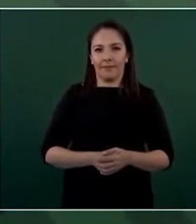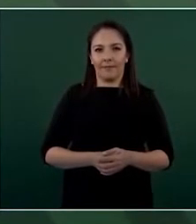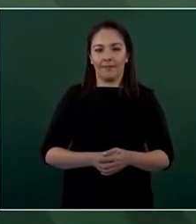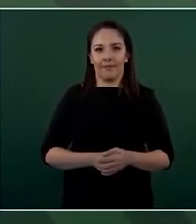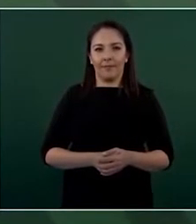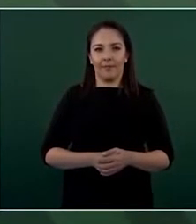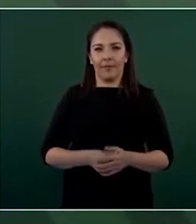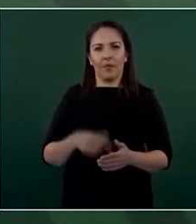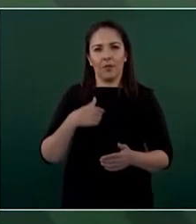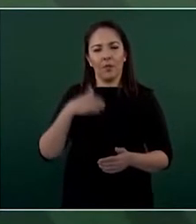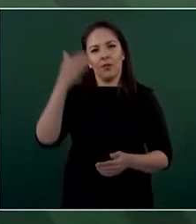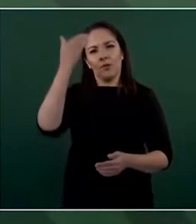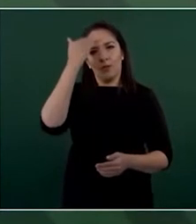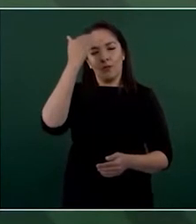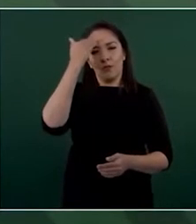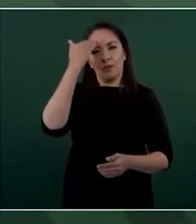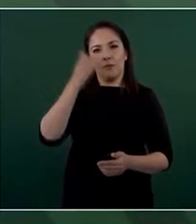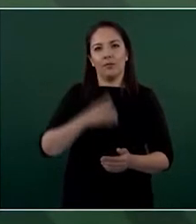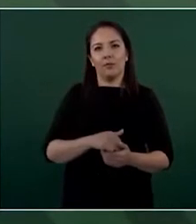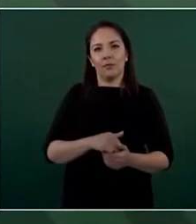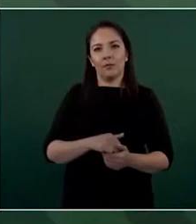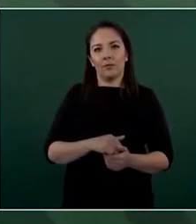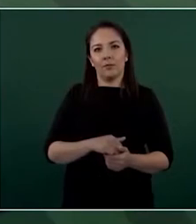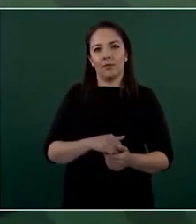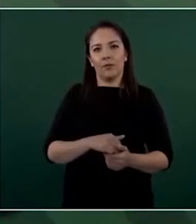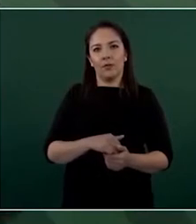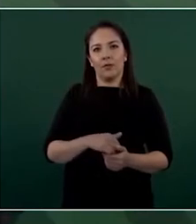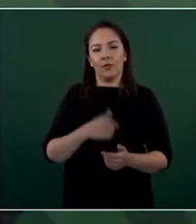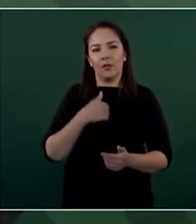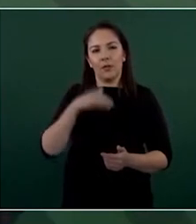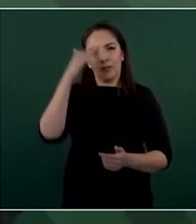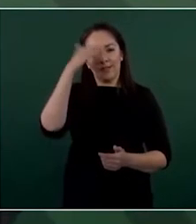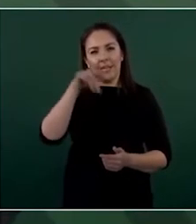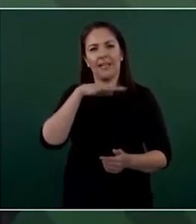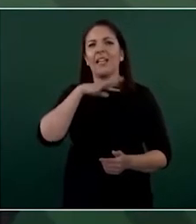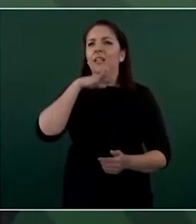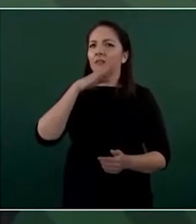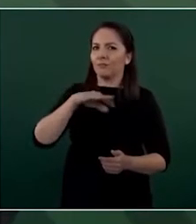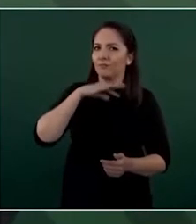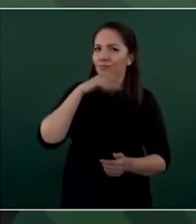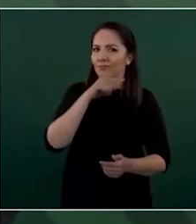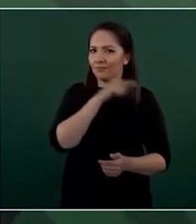Lo conozco y sé que es incorruptible.